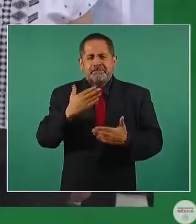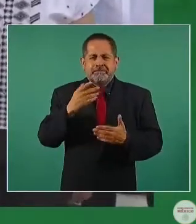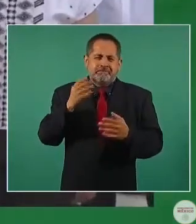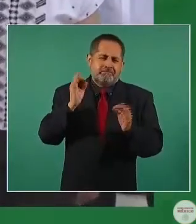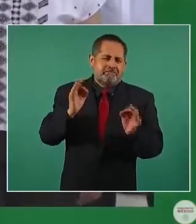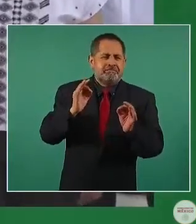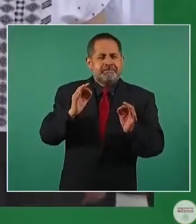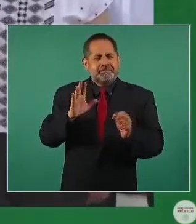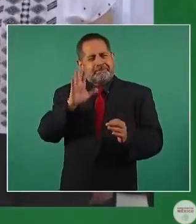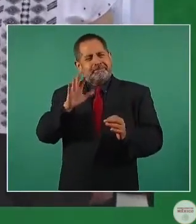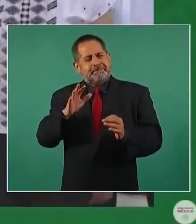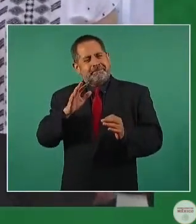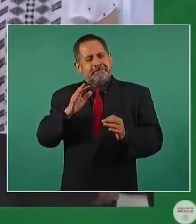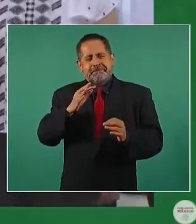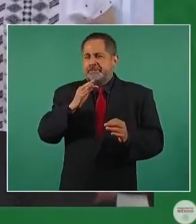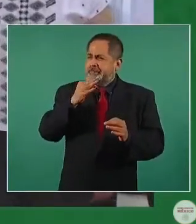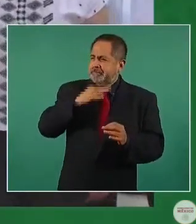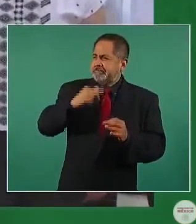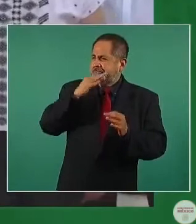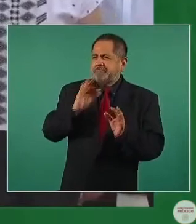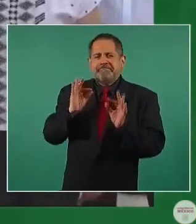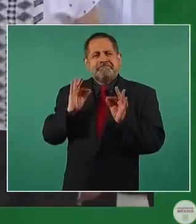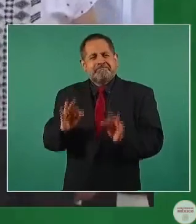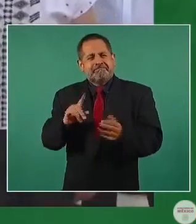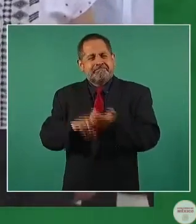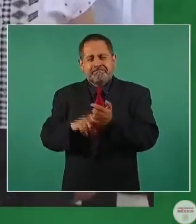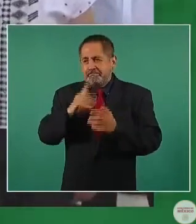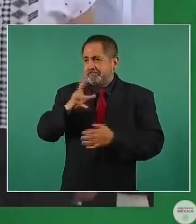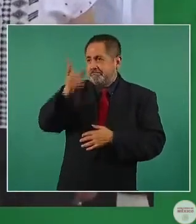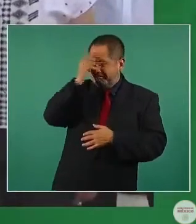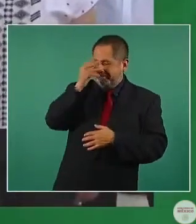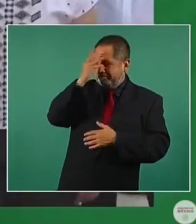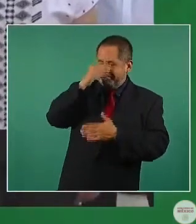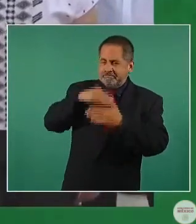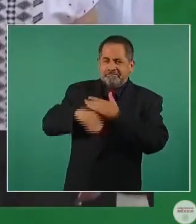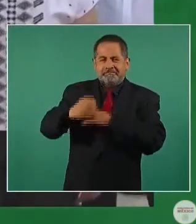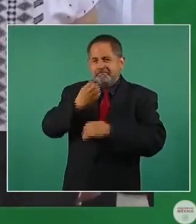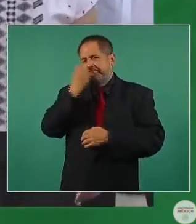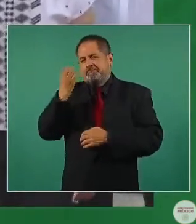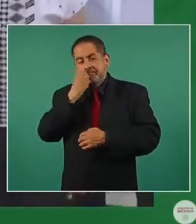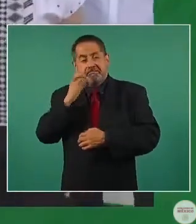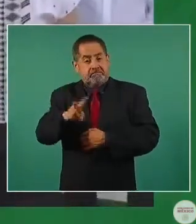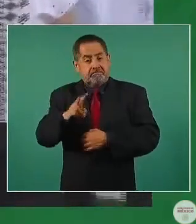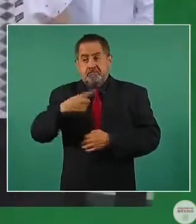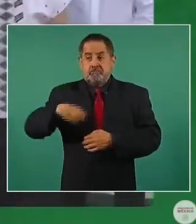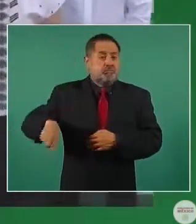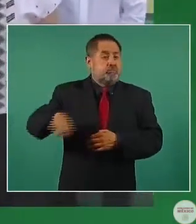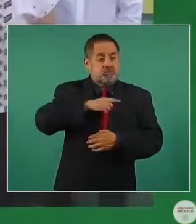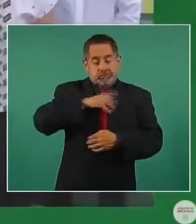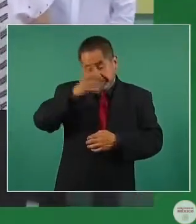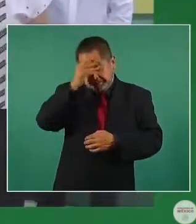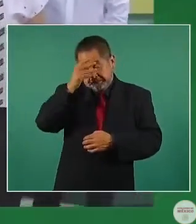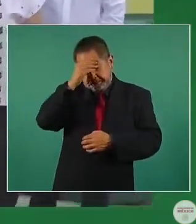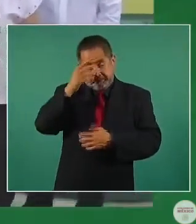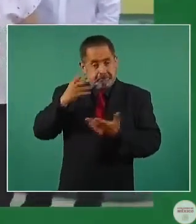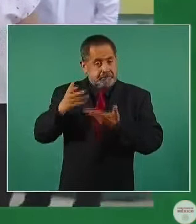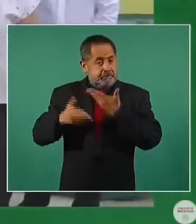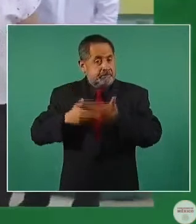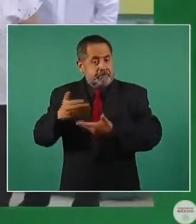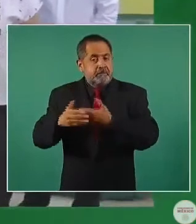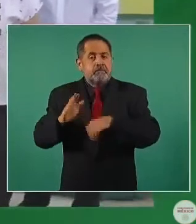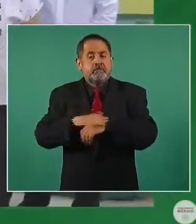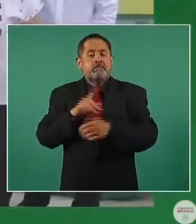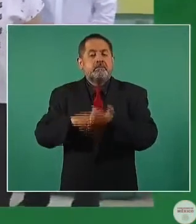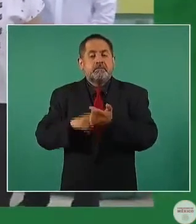educación. La educación va a aportar precisamente a toda la sociedad porque va a crear